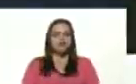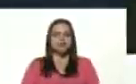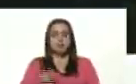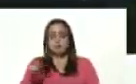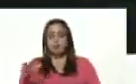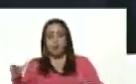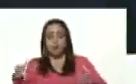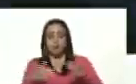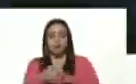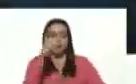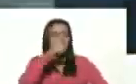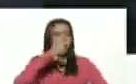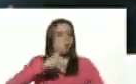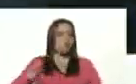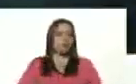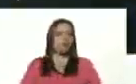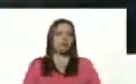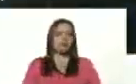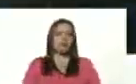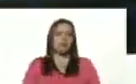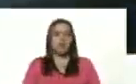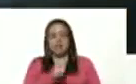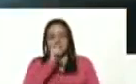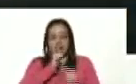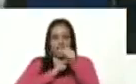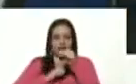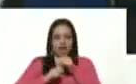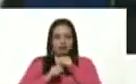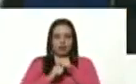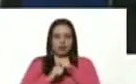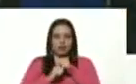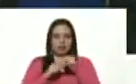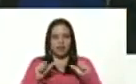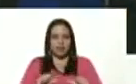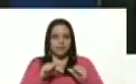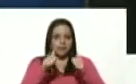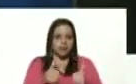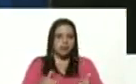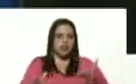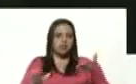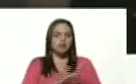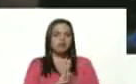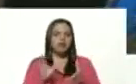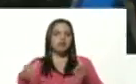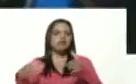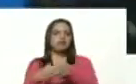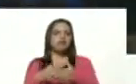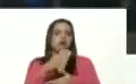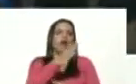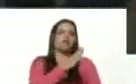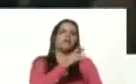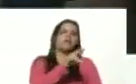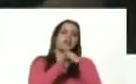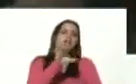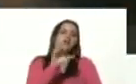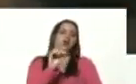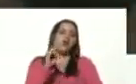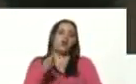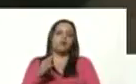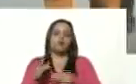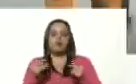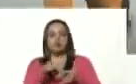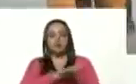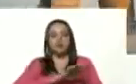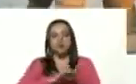brigadas del poder popular de las aguas, que nacen en el marco de las BRICOT, para resolver dentro del